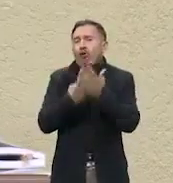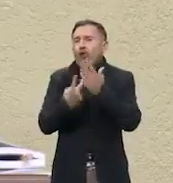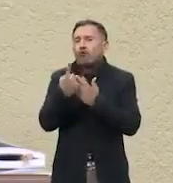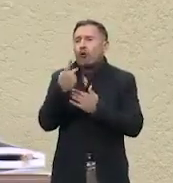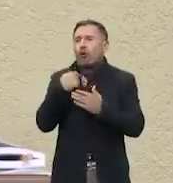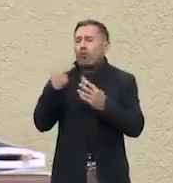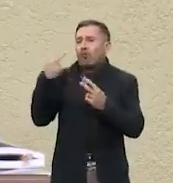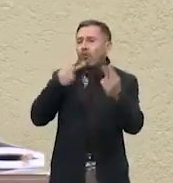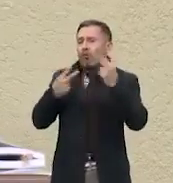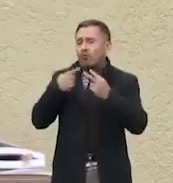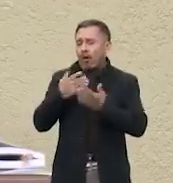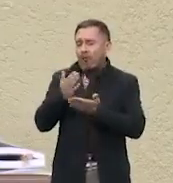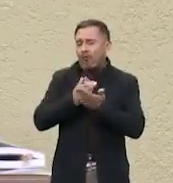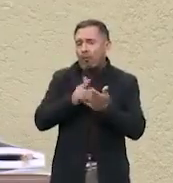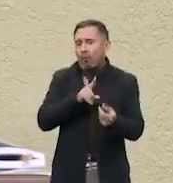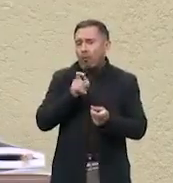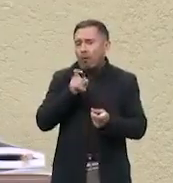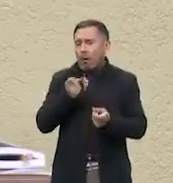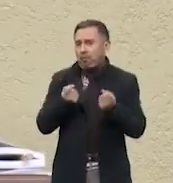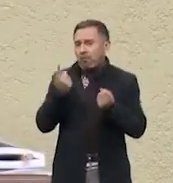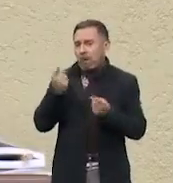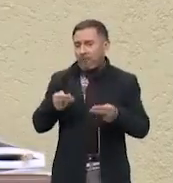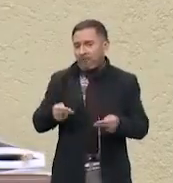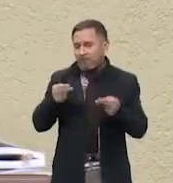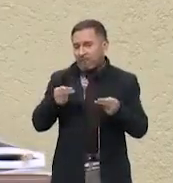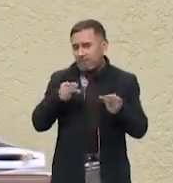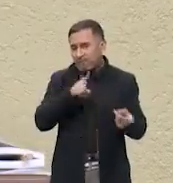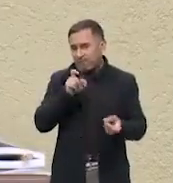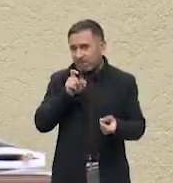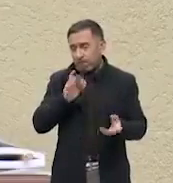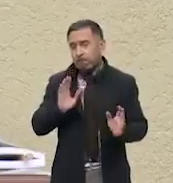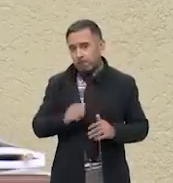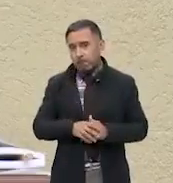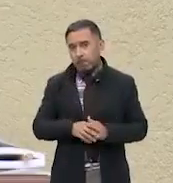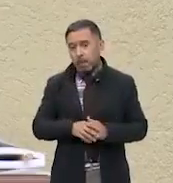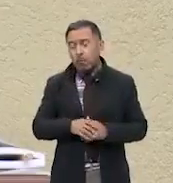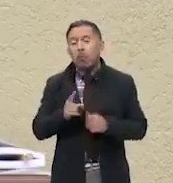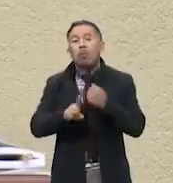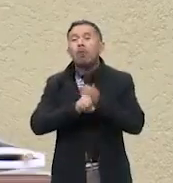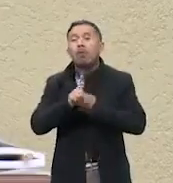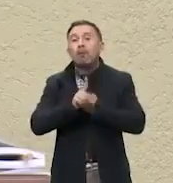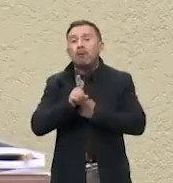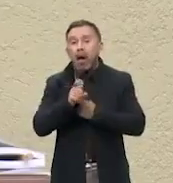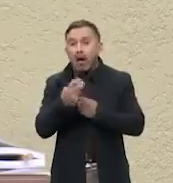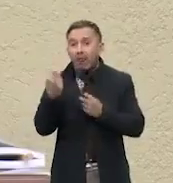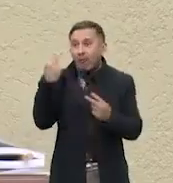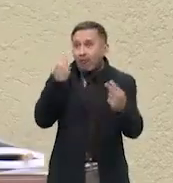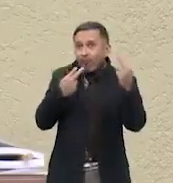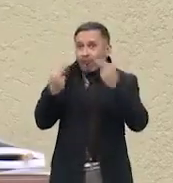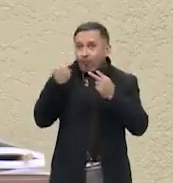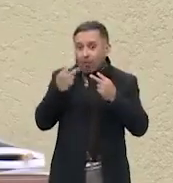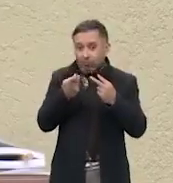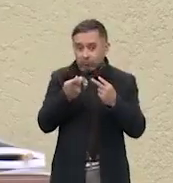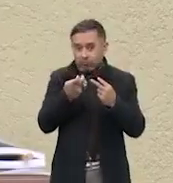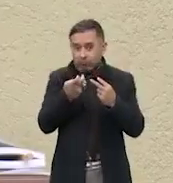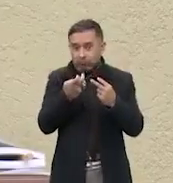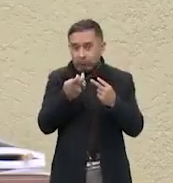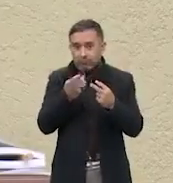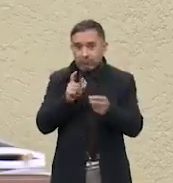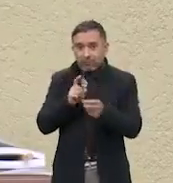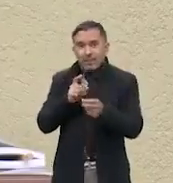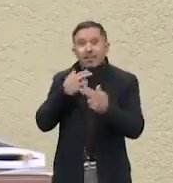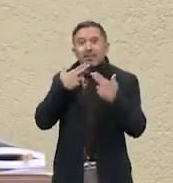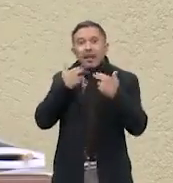la fuente de su ingreso. El problema es que esa es la fuente de su ingreso. Así está registrada ante el